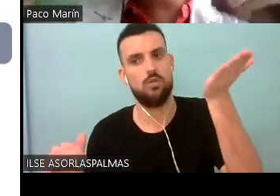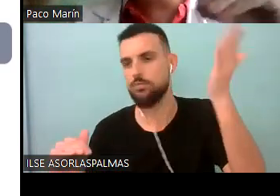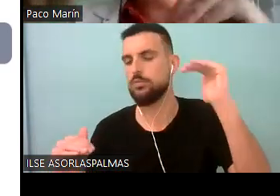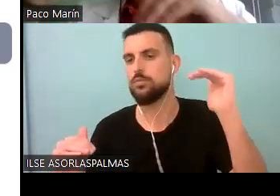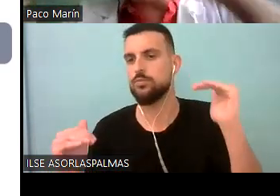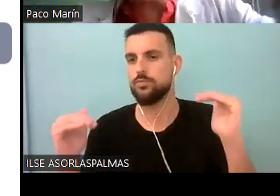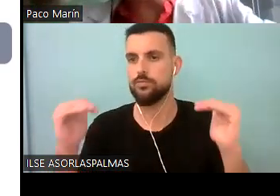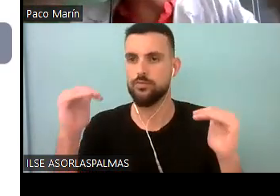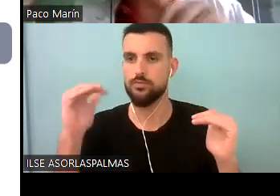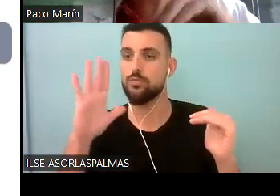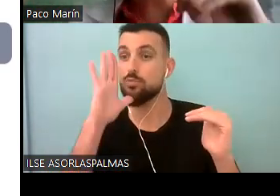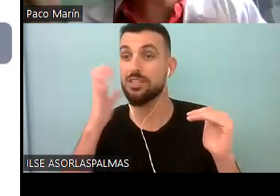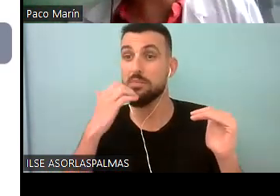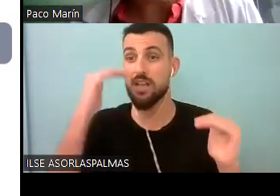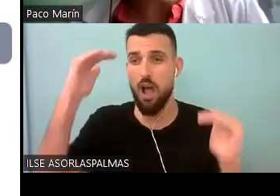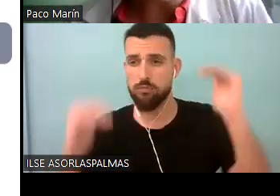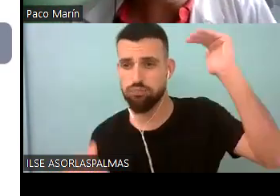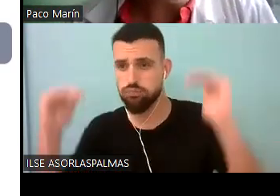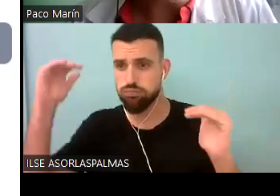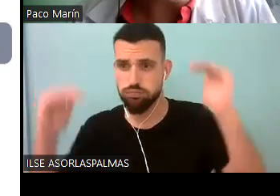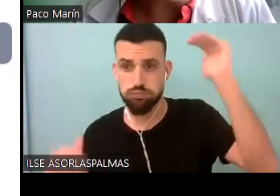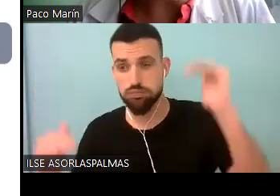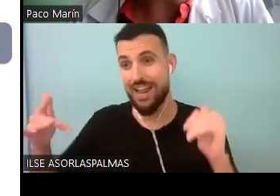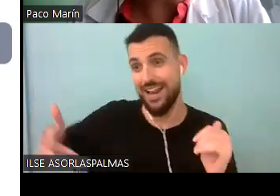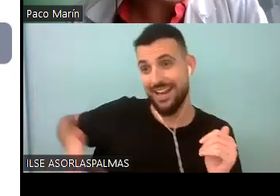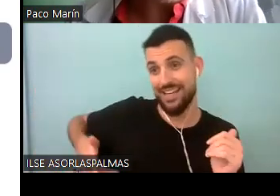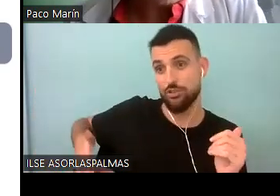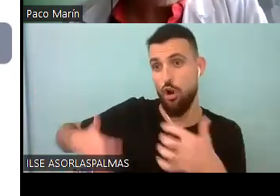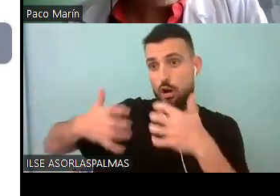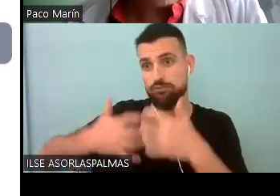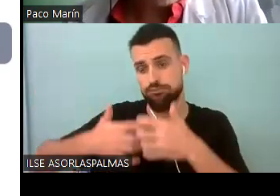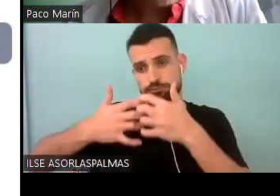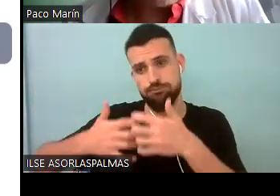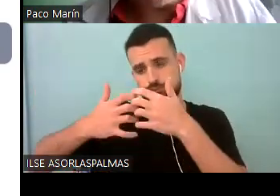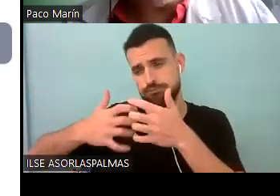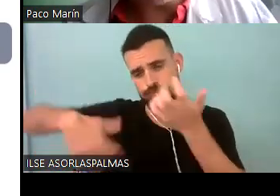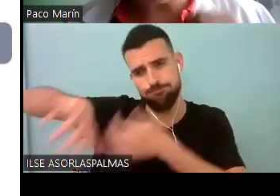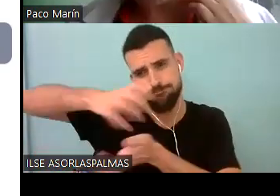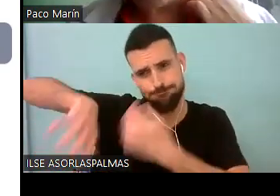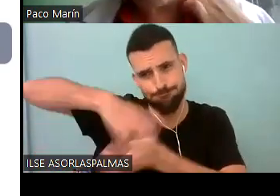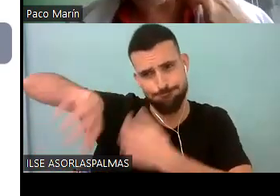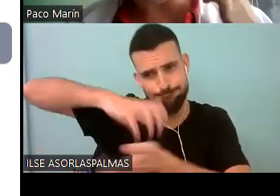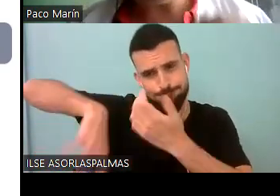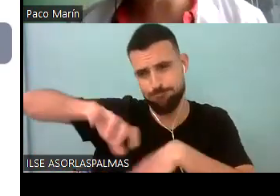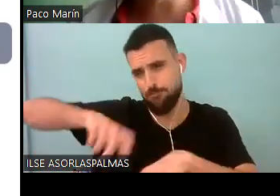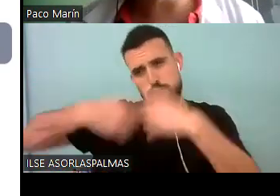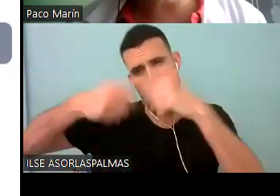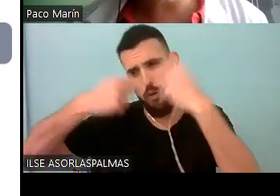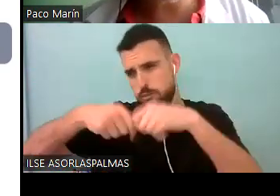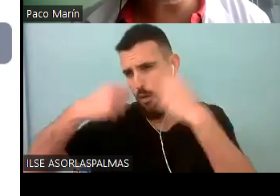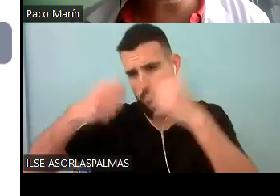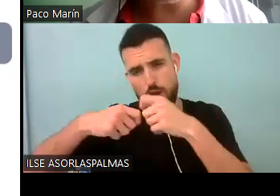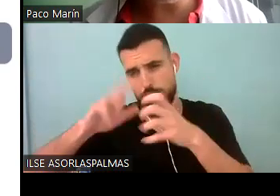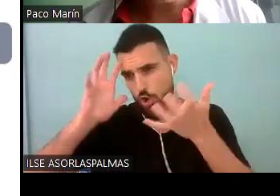no empezamos a tocar cosas, el riñón, que es quizás nuestro sistema defensivo en ese sentido, empieza a eliminar todo lo